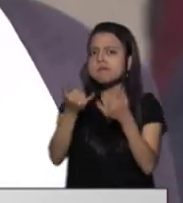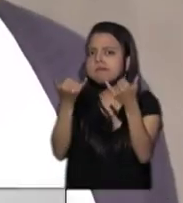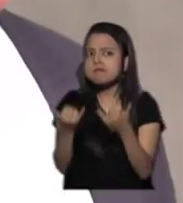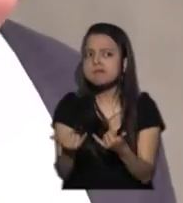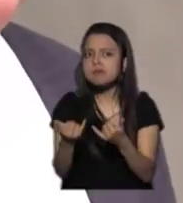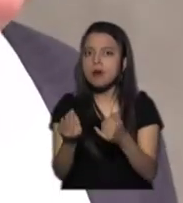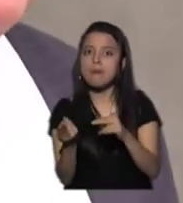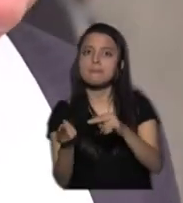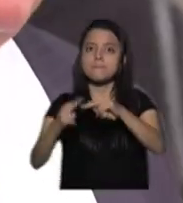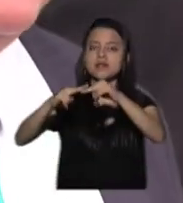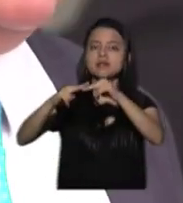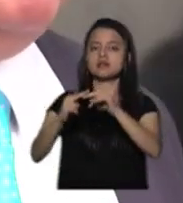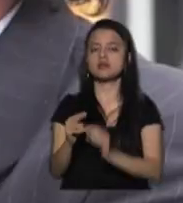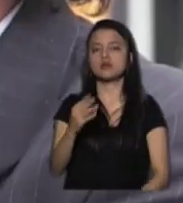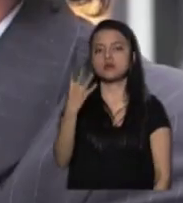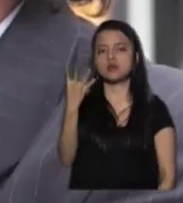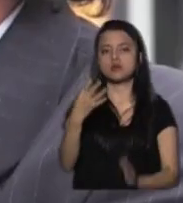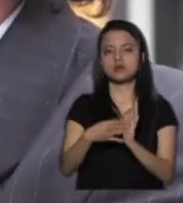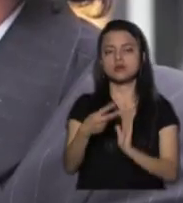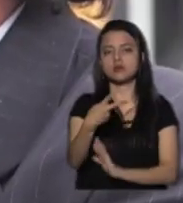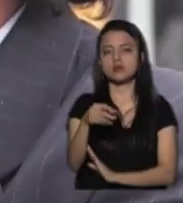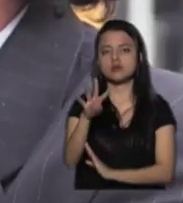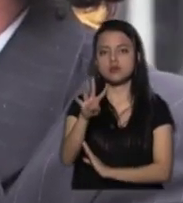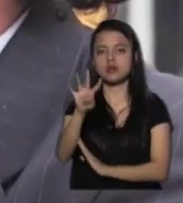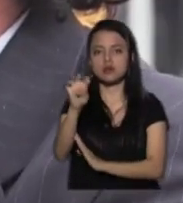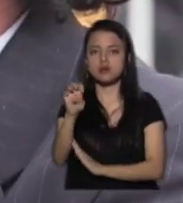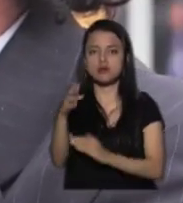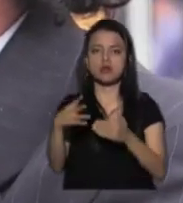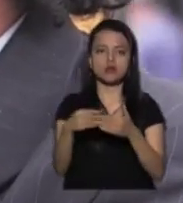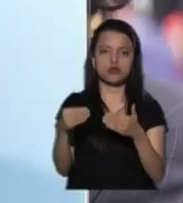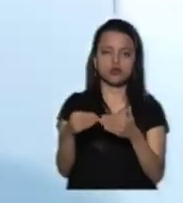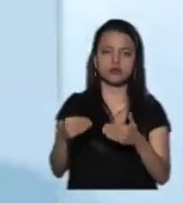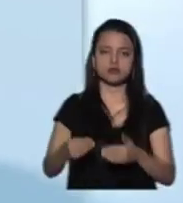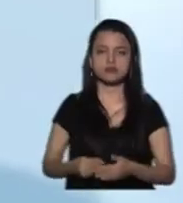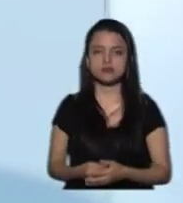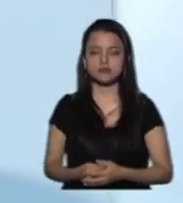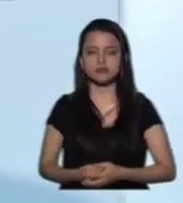jueves subió a 4.249 pesos en promedio.